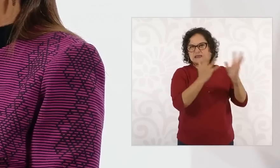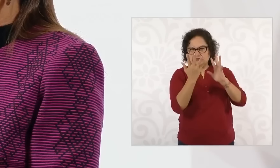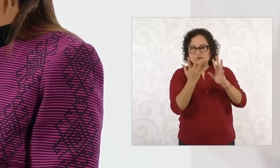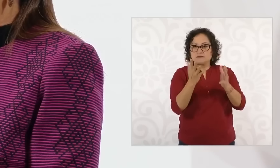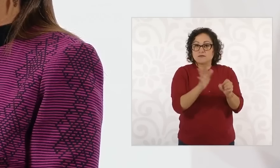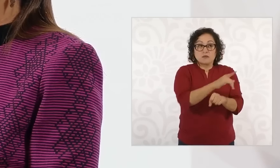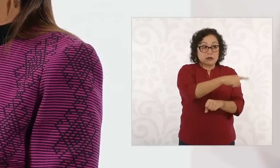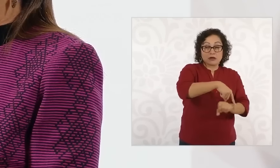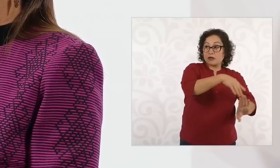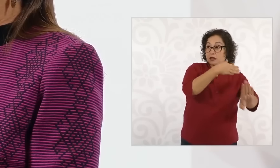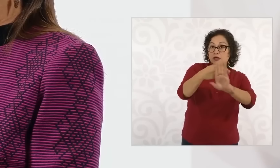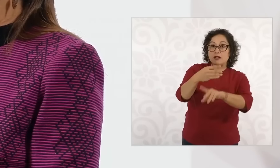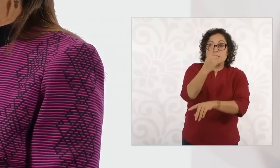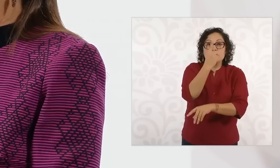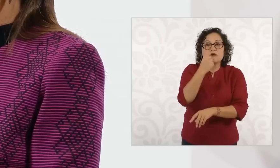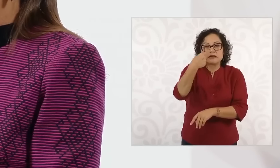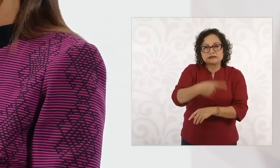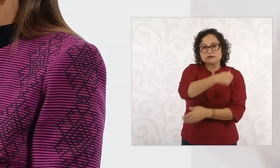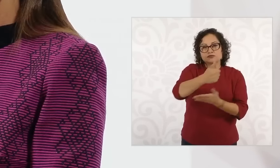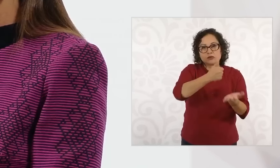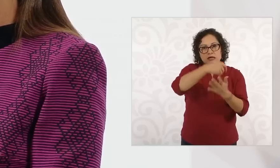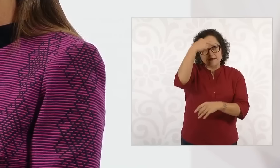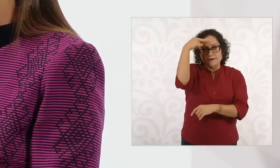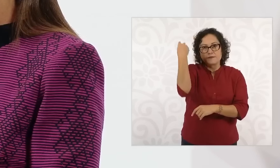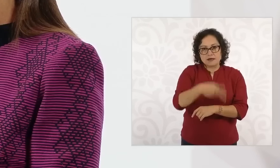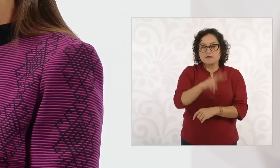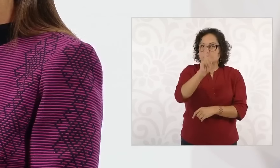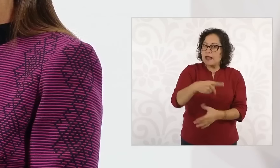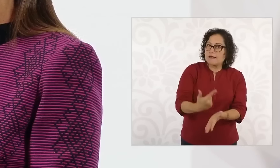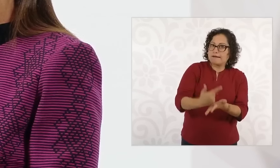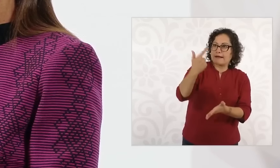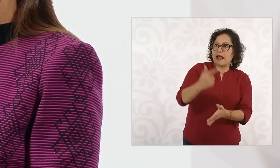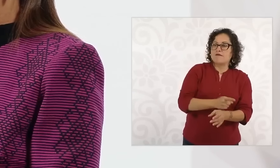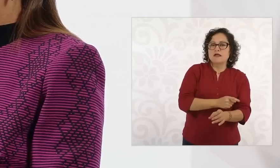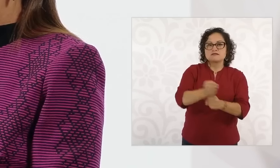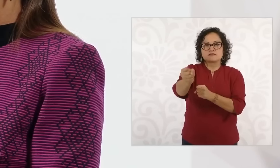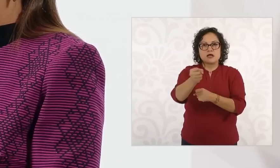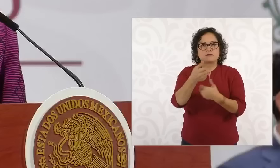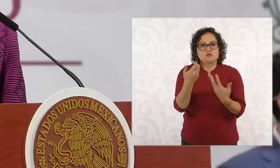de México en algunos casos fueron de gravedad. Entonces,